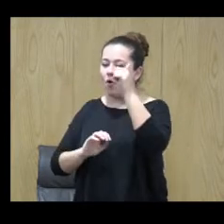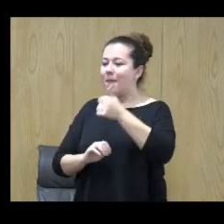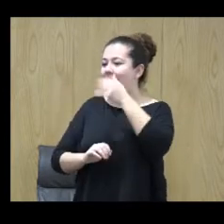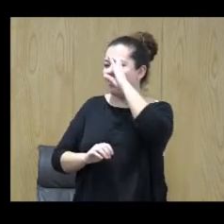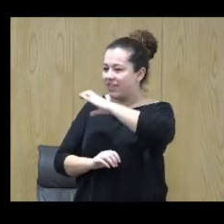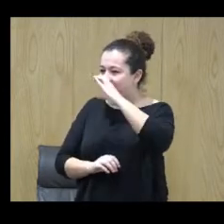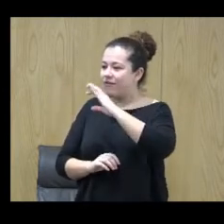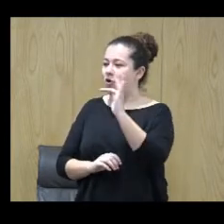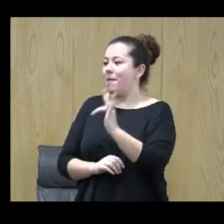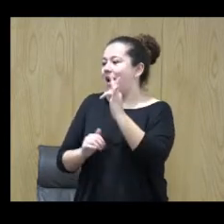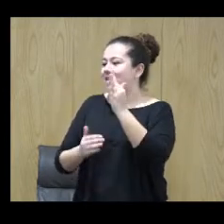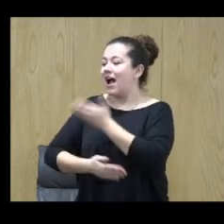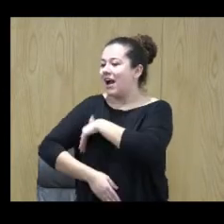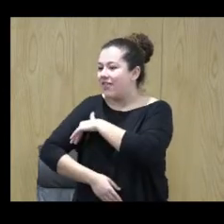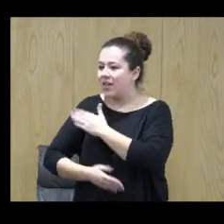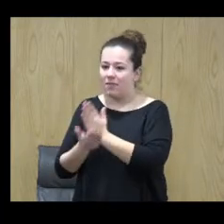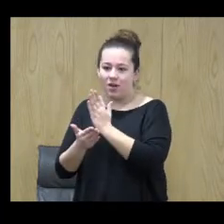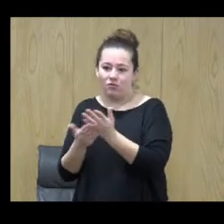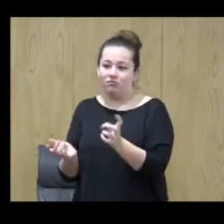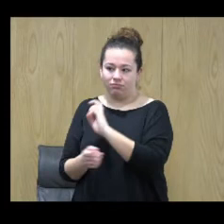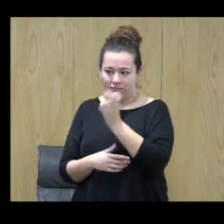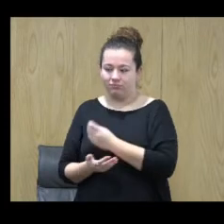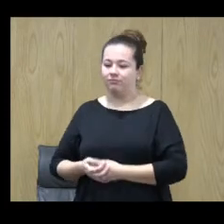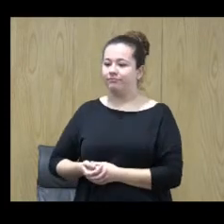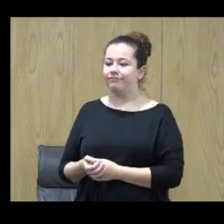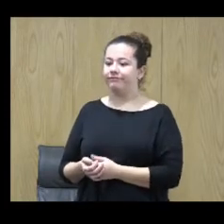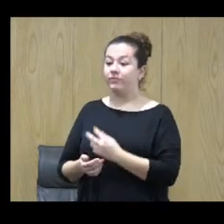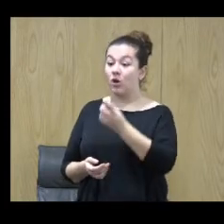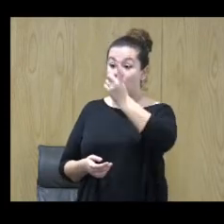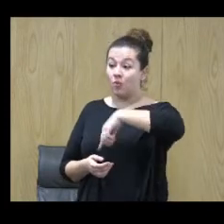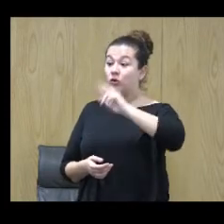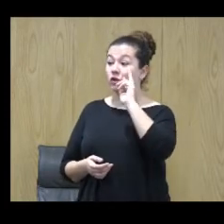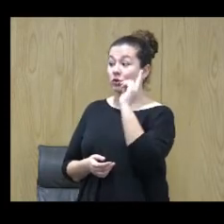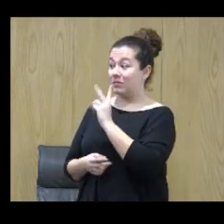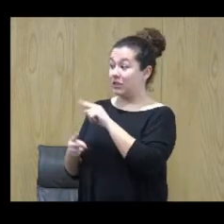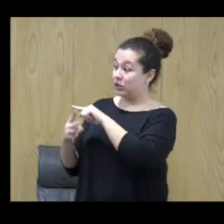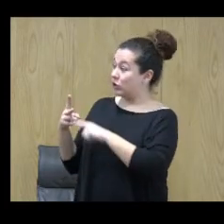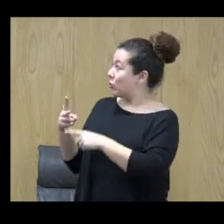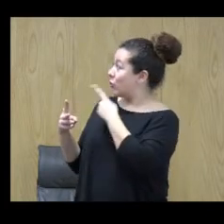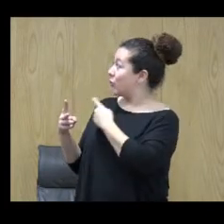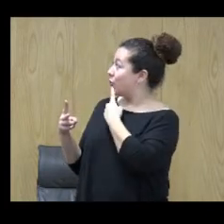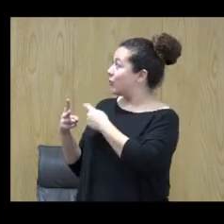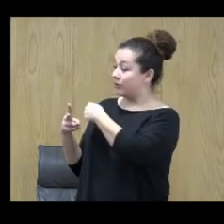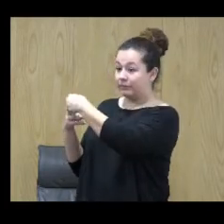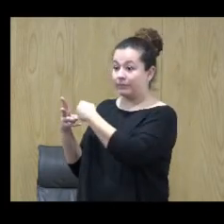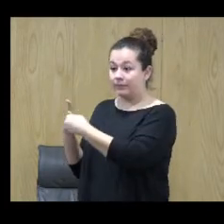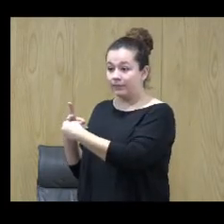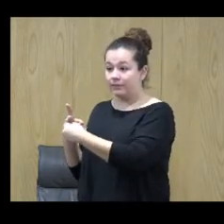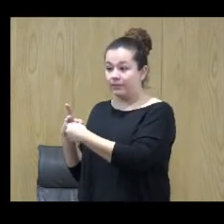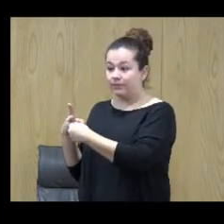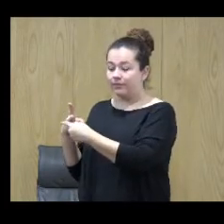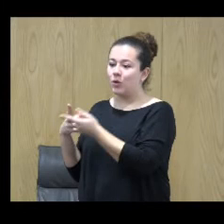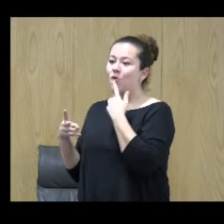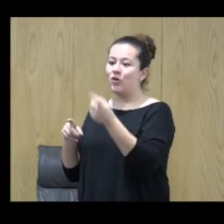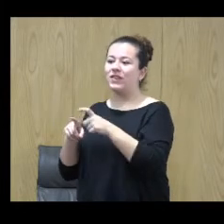científicos, más académicos, etcétera, ¿no? Como veis, esas dos rojas que tenéis ahí, esas marcas rojas, corresponden, digamos, a un